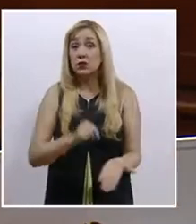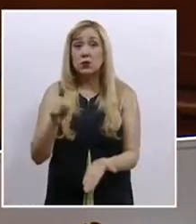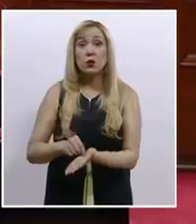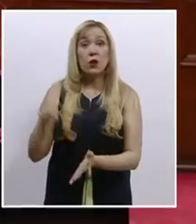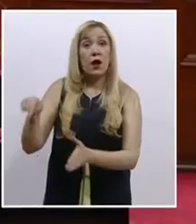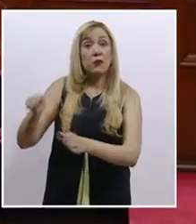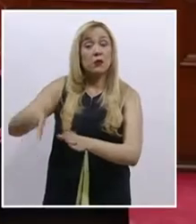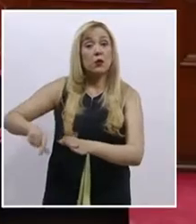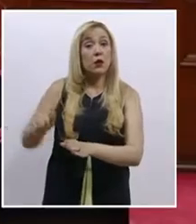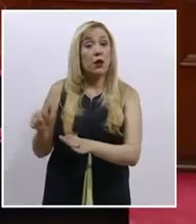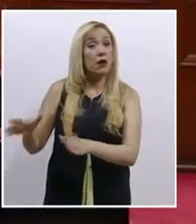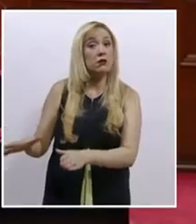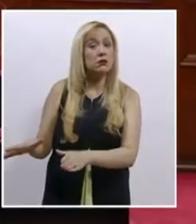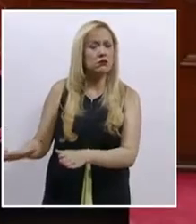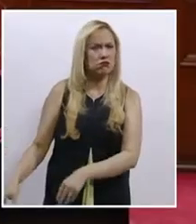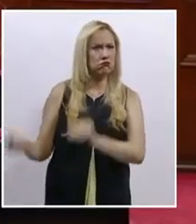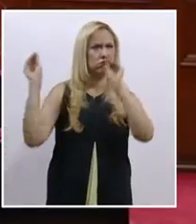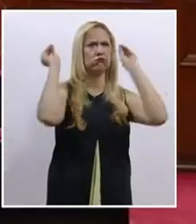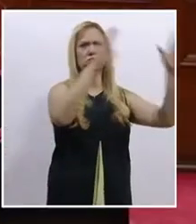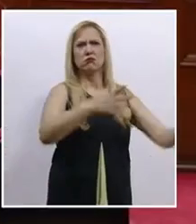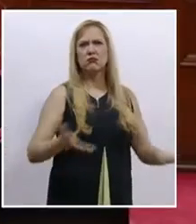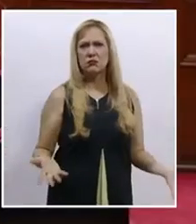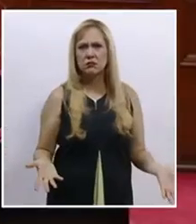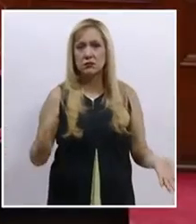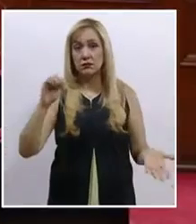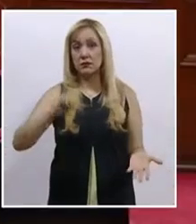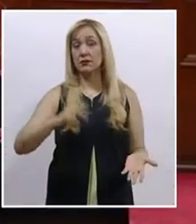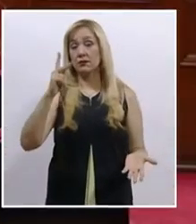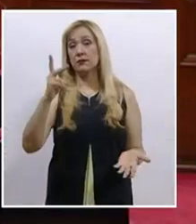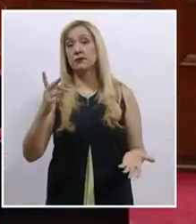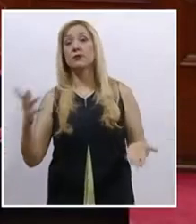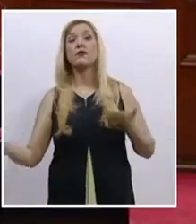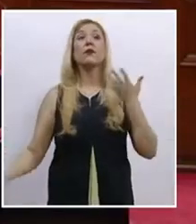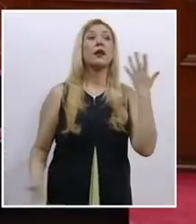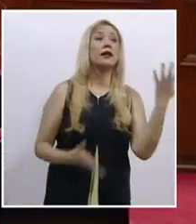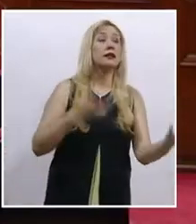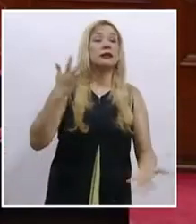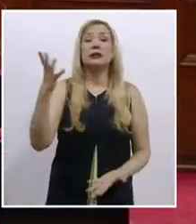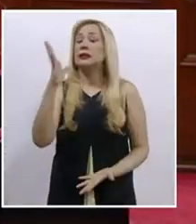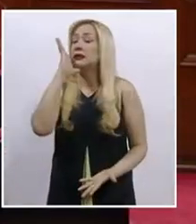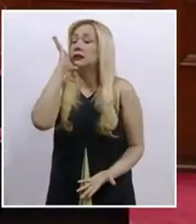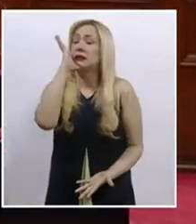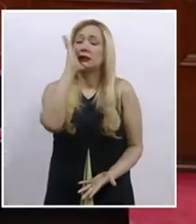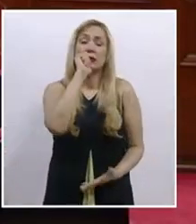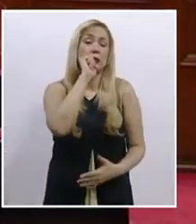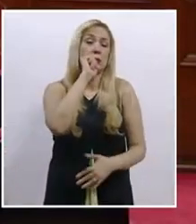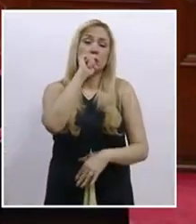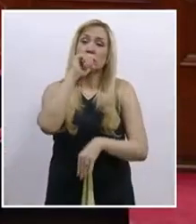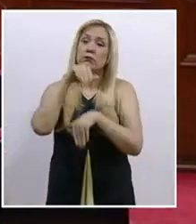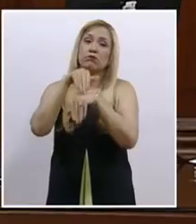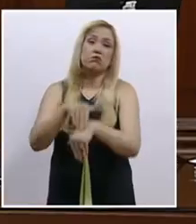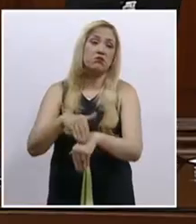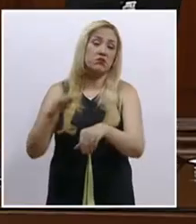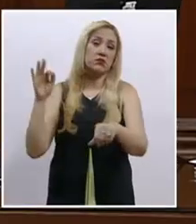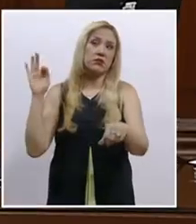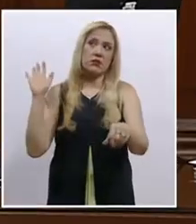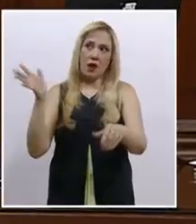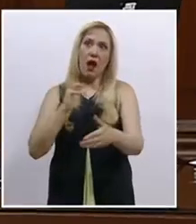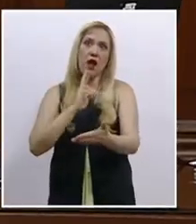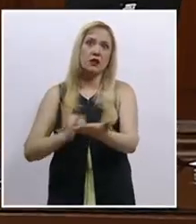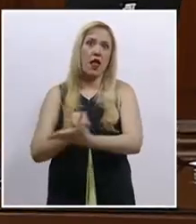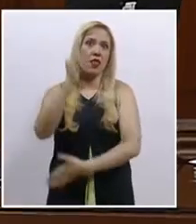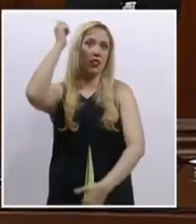resguardo. Posteriormente, en este asunto, el Ministerio Público alegó imposibilidad de cumplir la sentencia de amparo. Y en